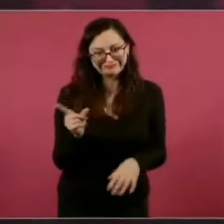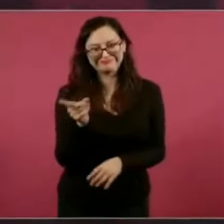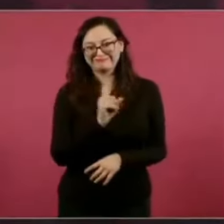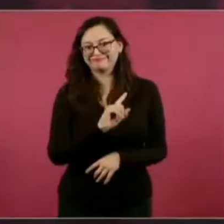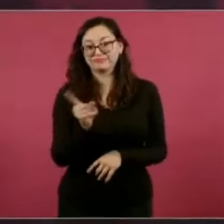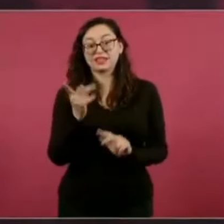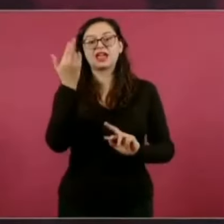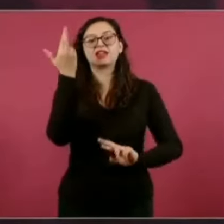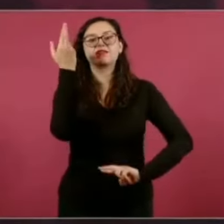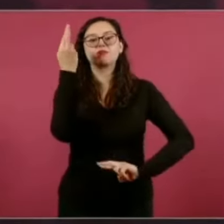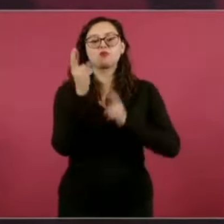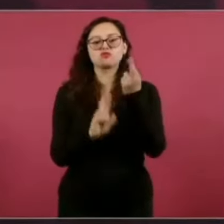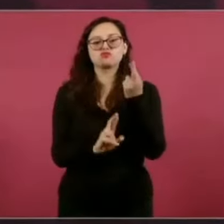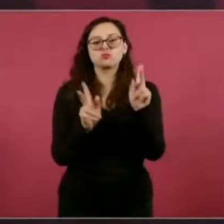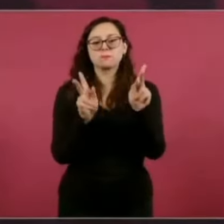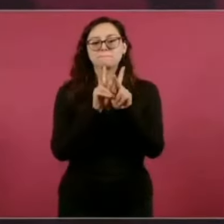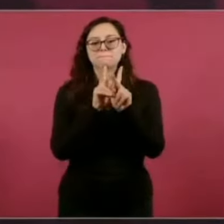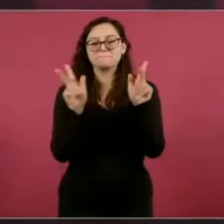pacífica,